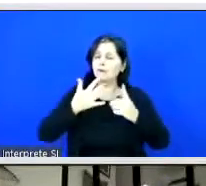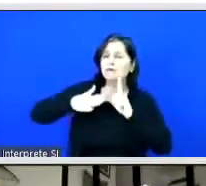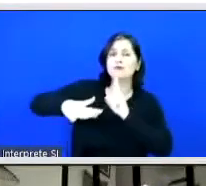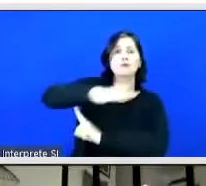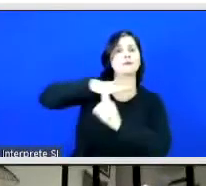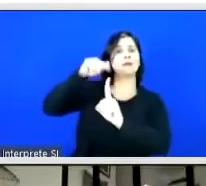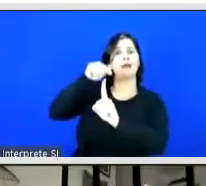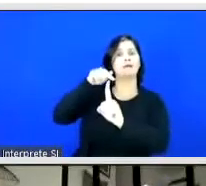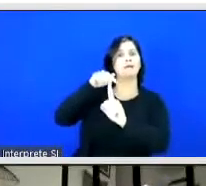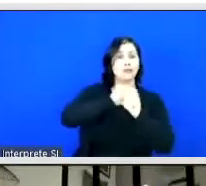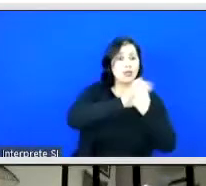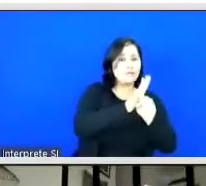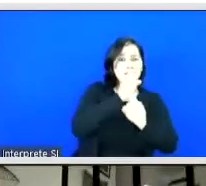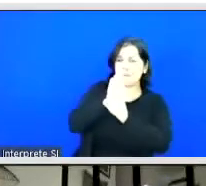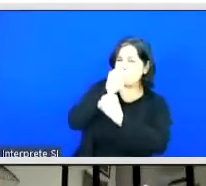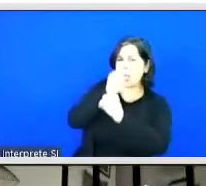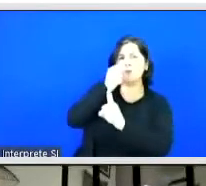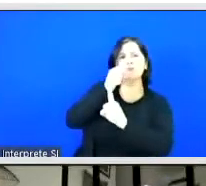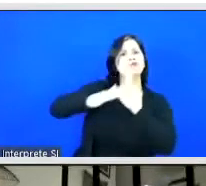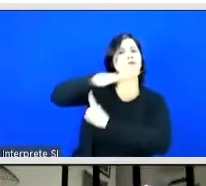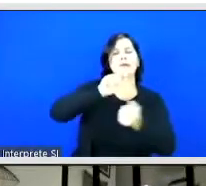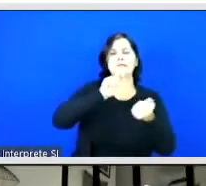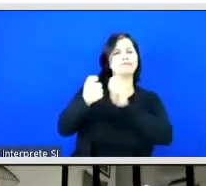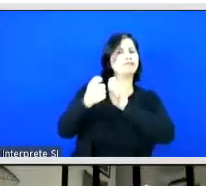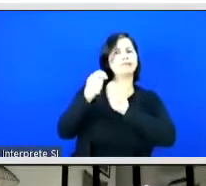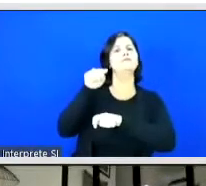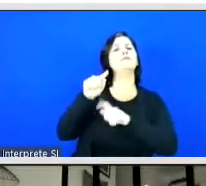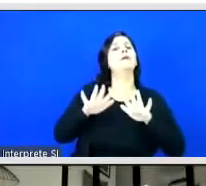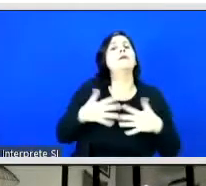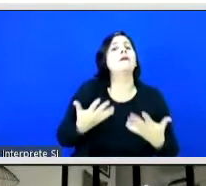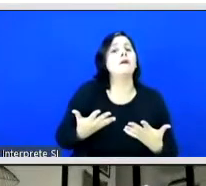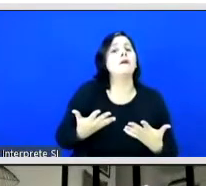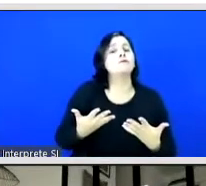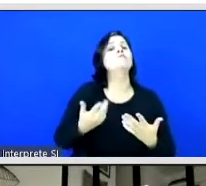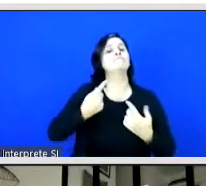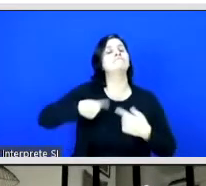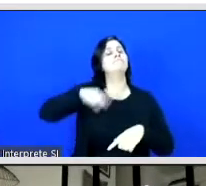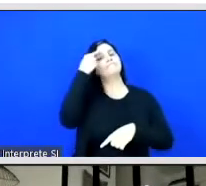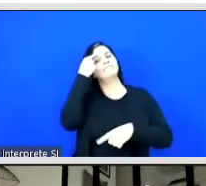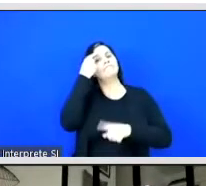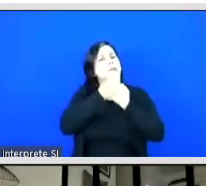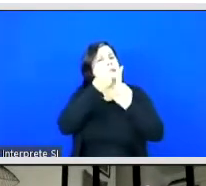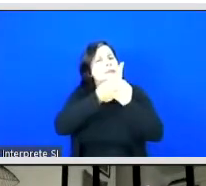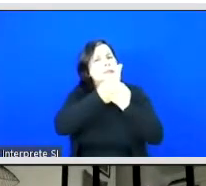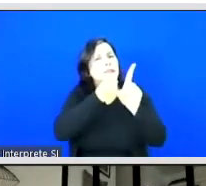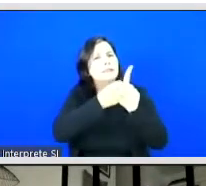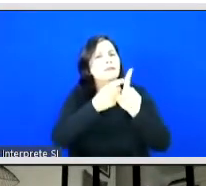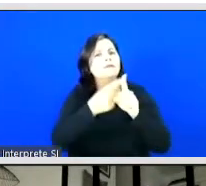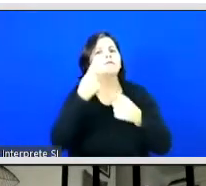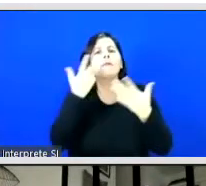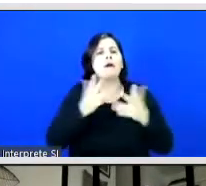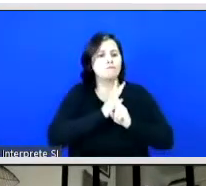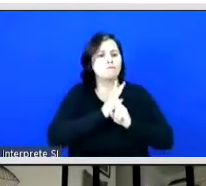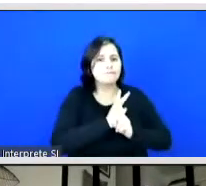podido lograr en 30 años de luchas ecologistas climáticas, las mujeres, pero se ha